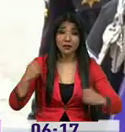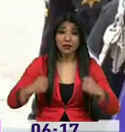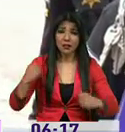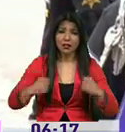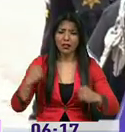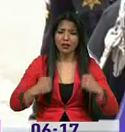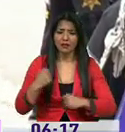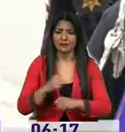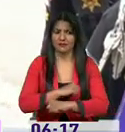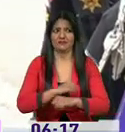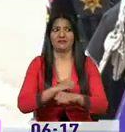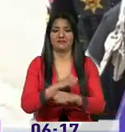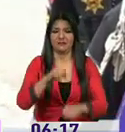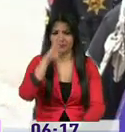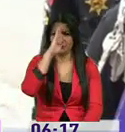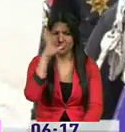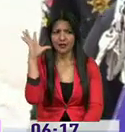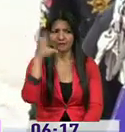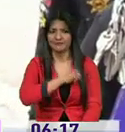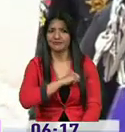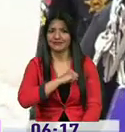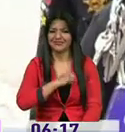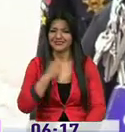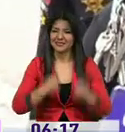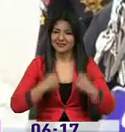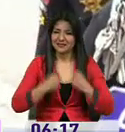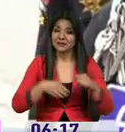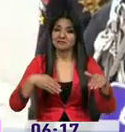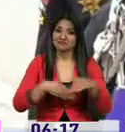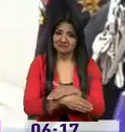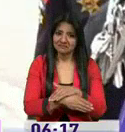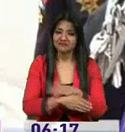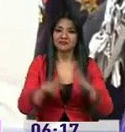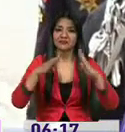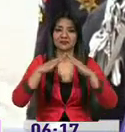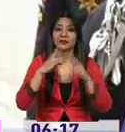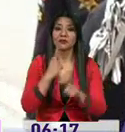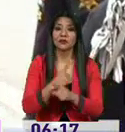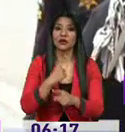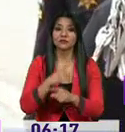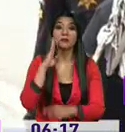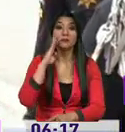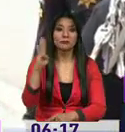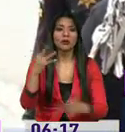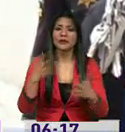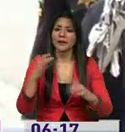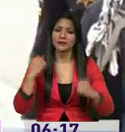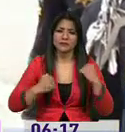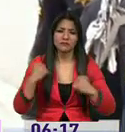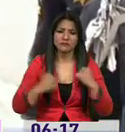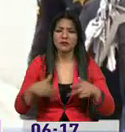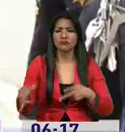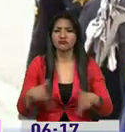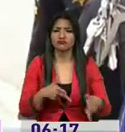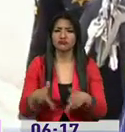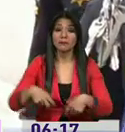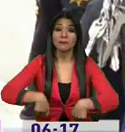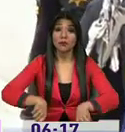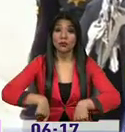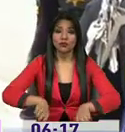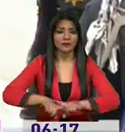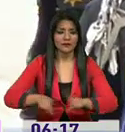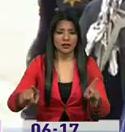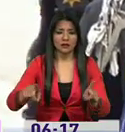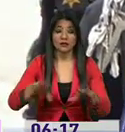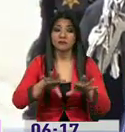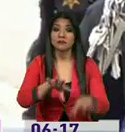carrera, corriendo, ingresando a una propiedad, motivo por el cual se inició una persecución con las unidades del grupo motorizado,